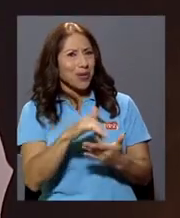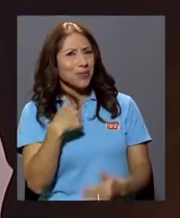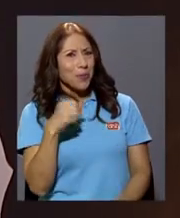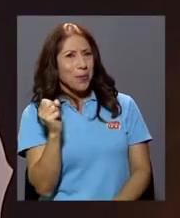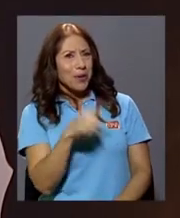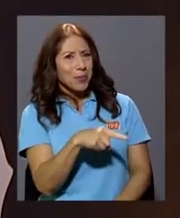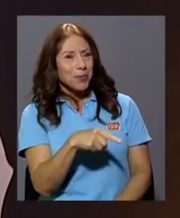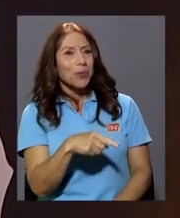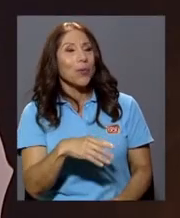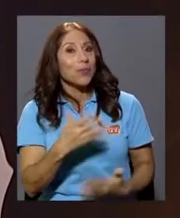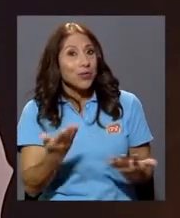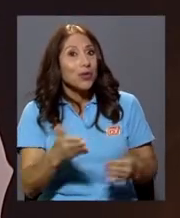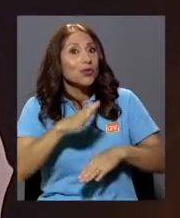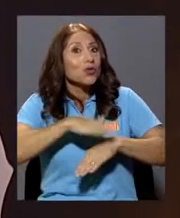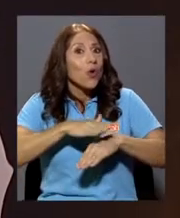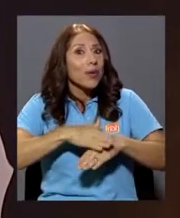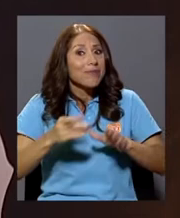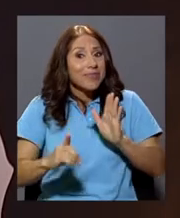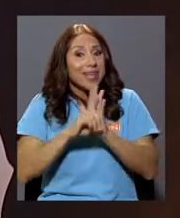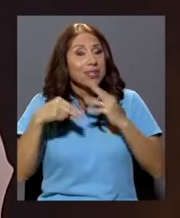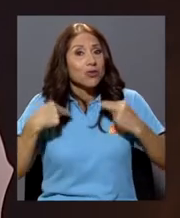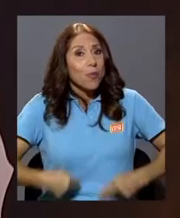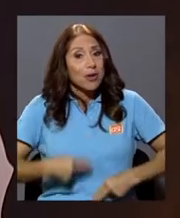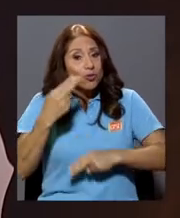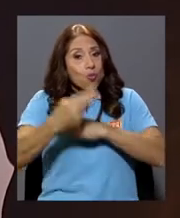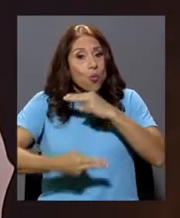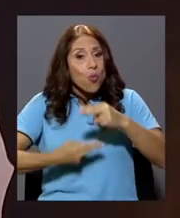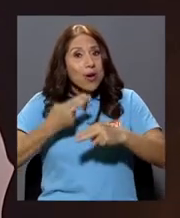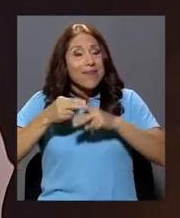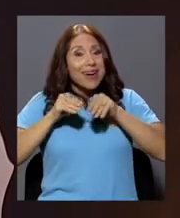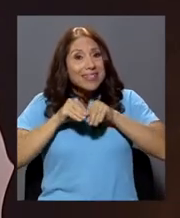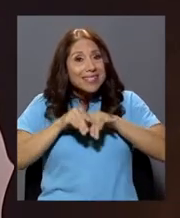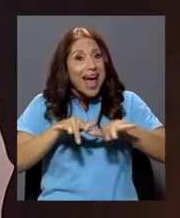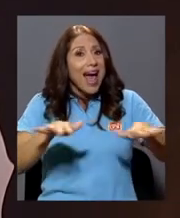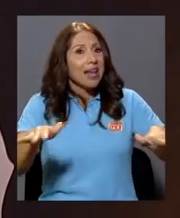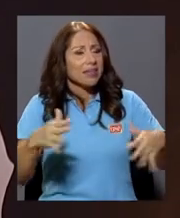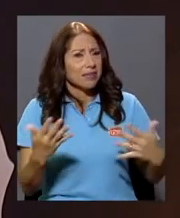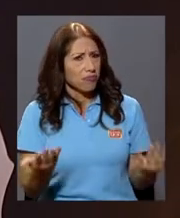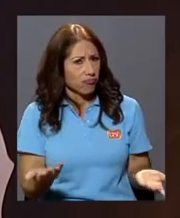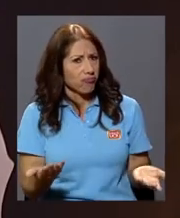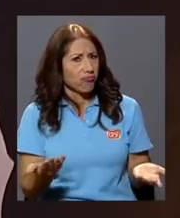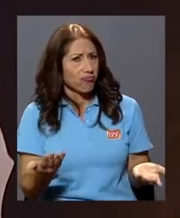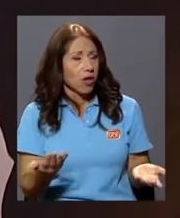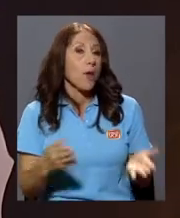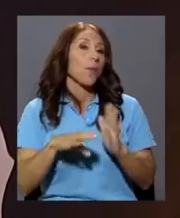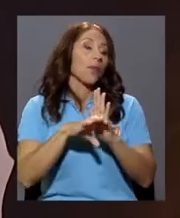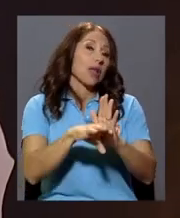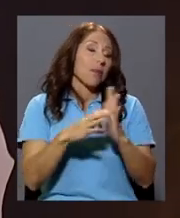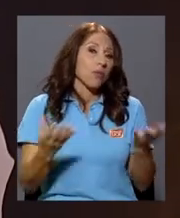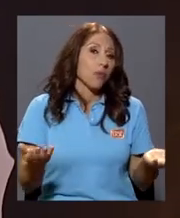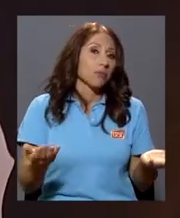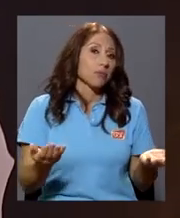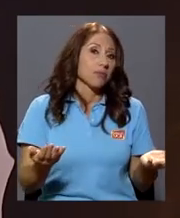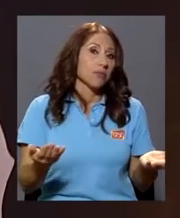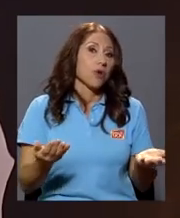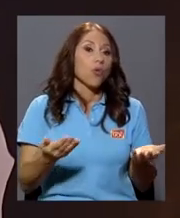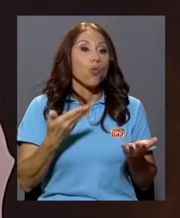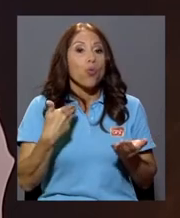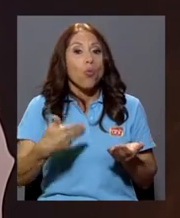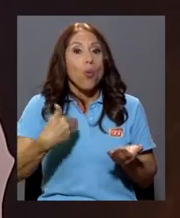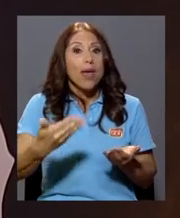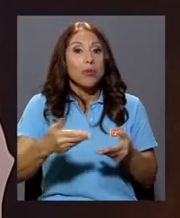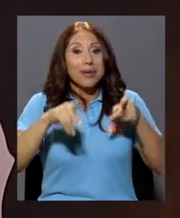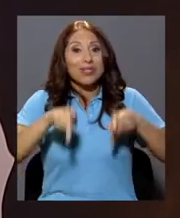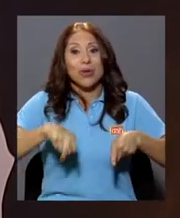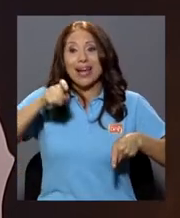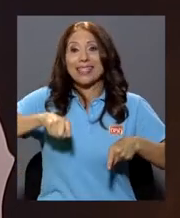está mencionando, es sobre la universalidad de los derechos humanos. Sí. ¿A dónde queda cuando en un paso de tránsito esa